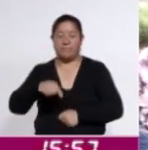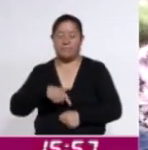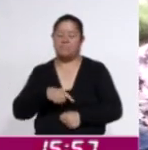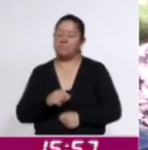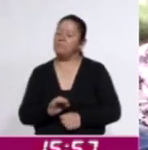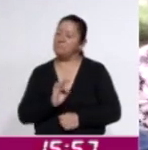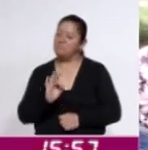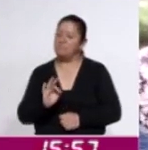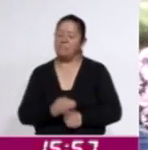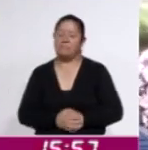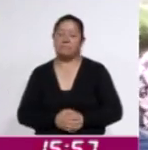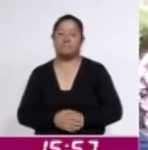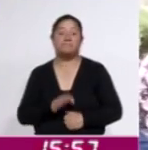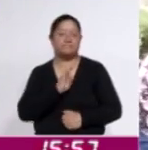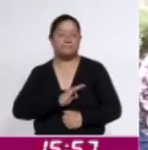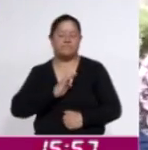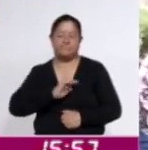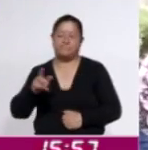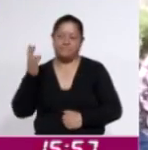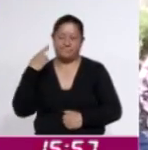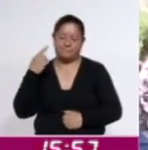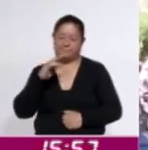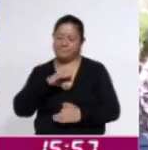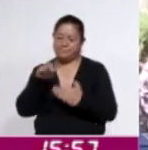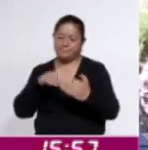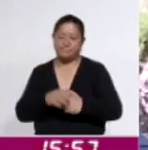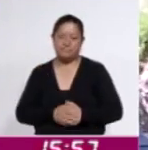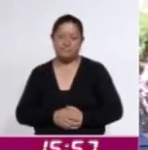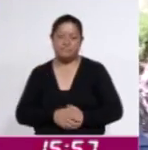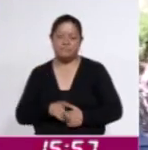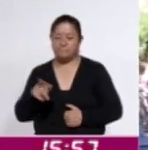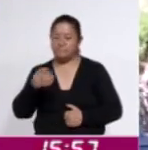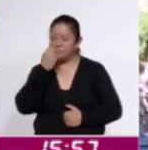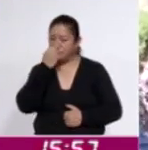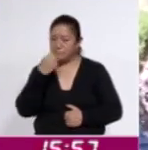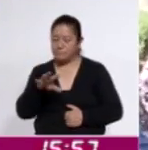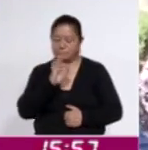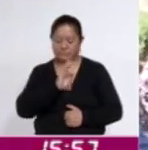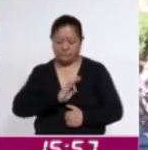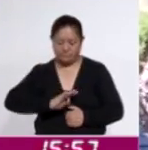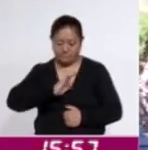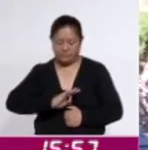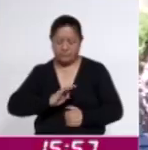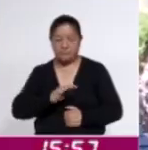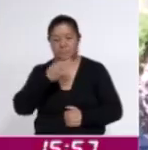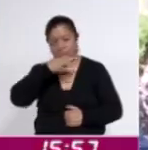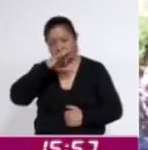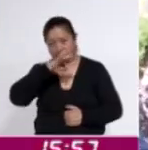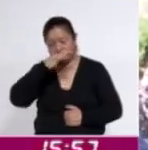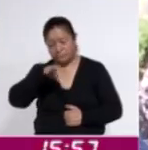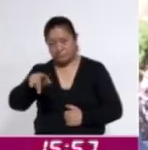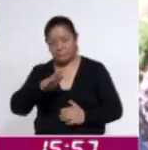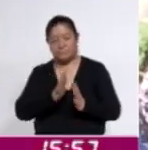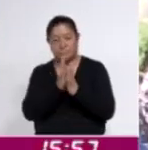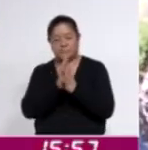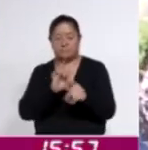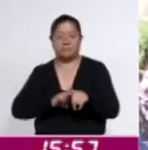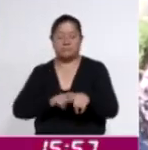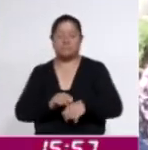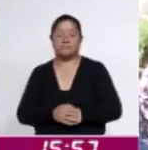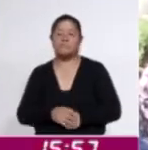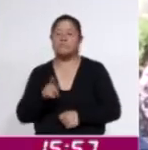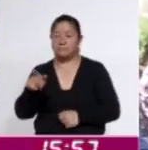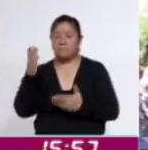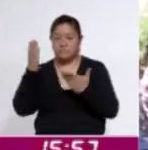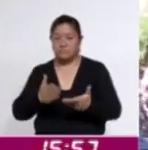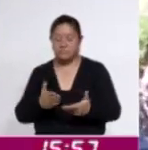todo. Muchas felicidades a la radio y todo. Tenga muy, muy buena fiesta y que siga participando en todo. ¿Ha venido años? Sí, un